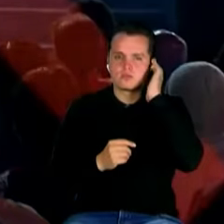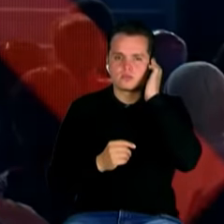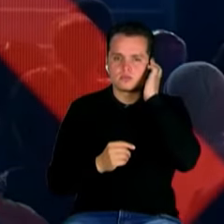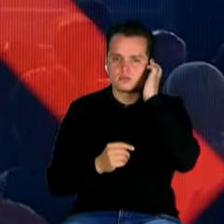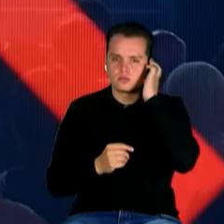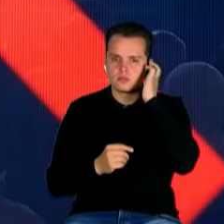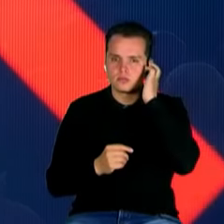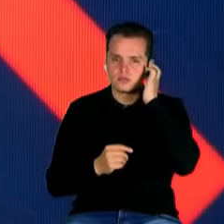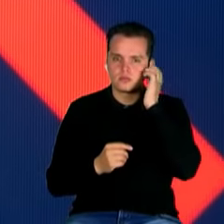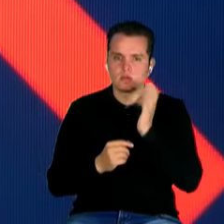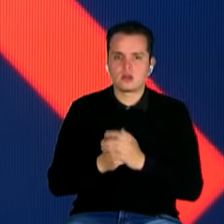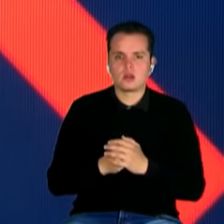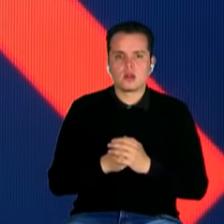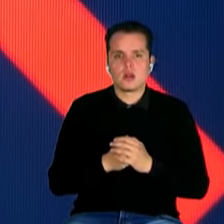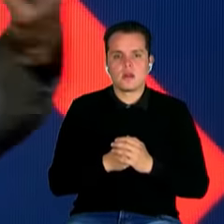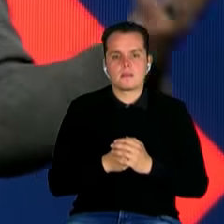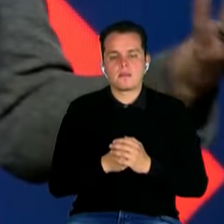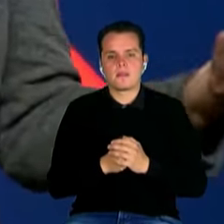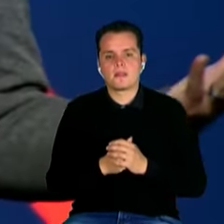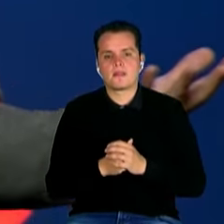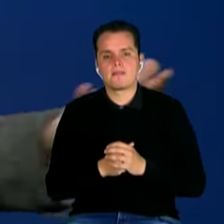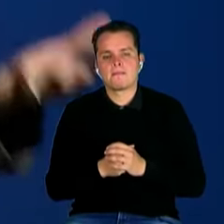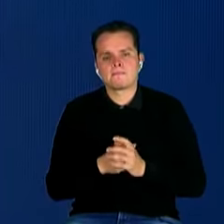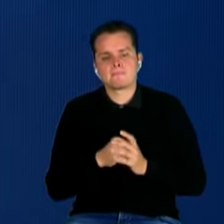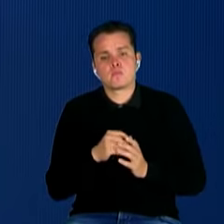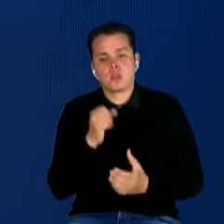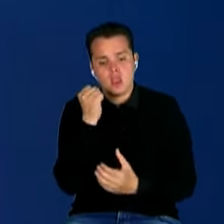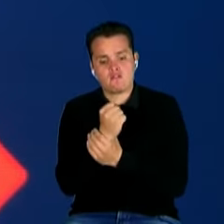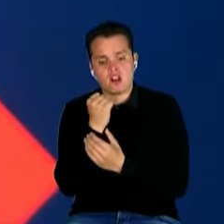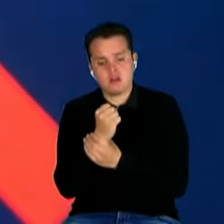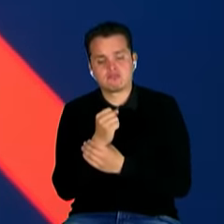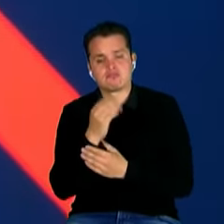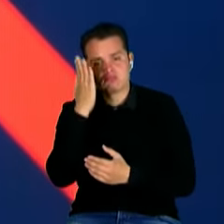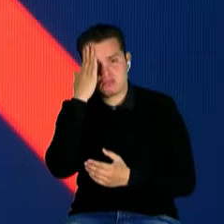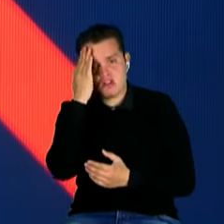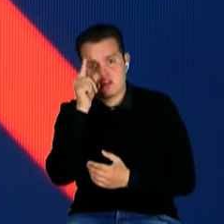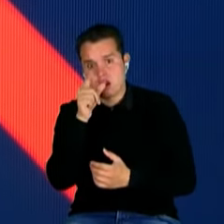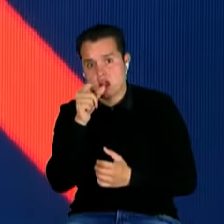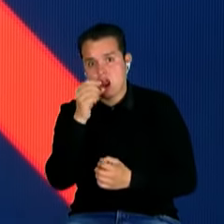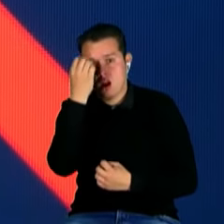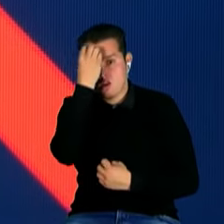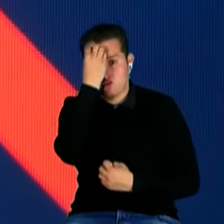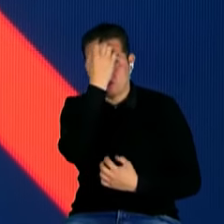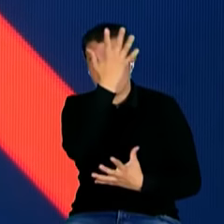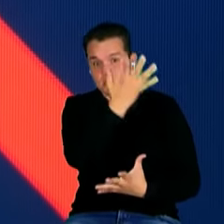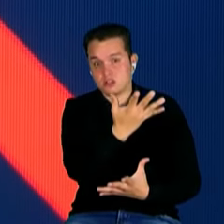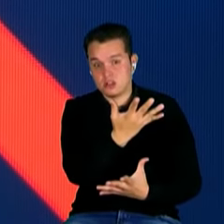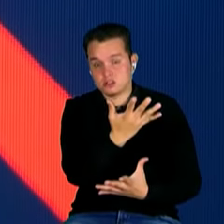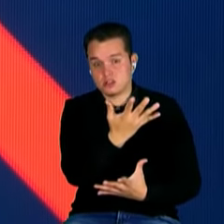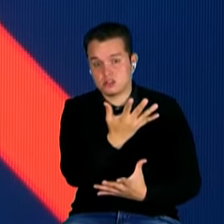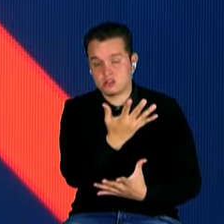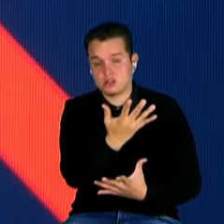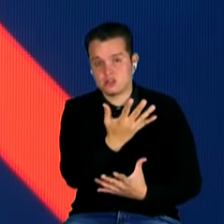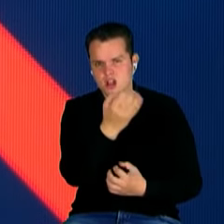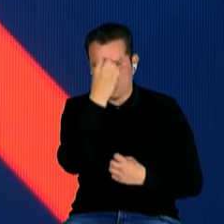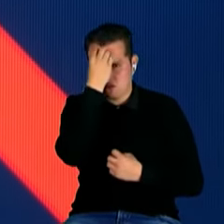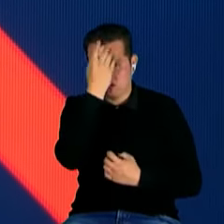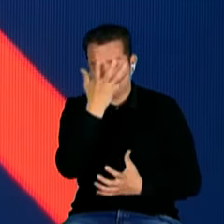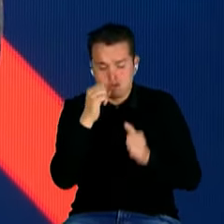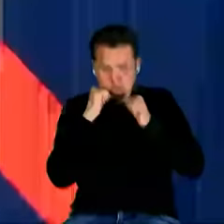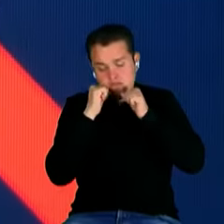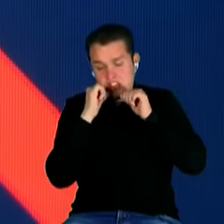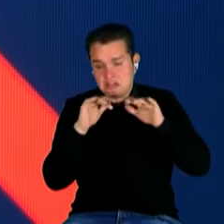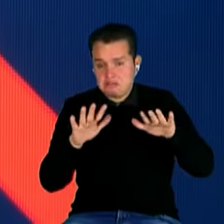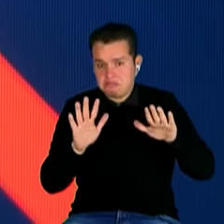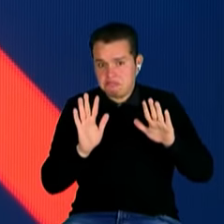simplemente para atraer la bendición de Dios. Él sabía, y usted y yo sabemos, que la obediencia, en la obediencia hay